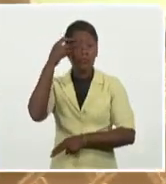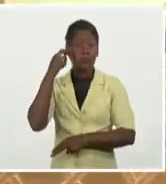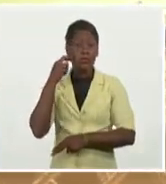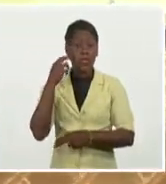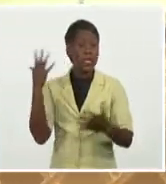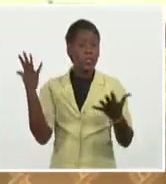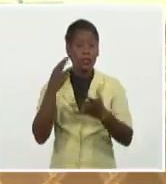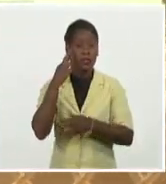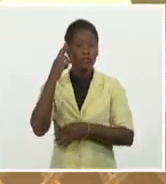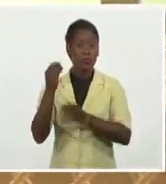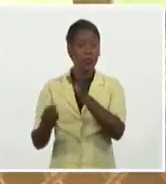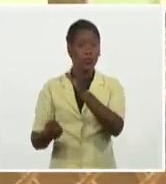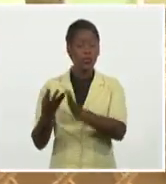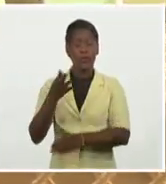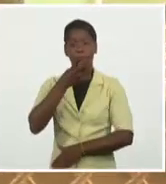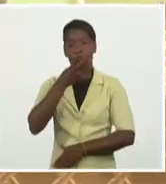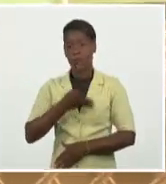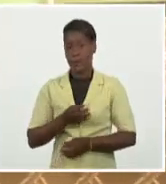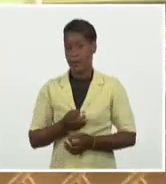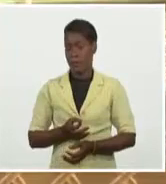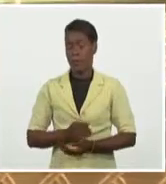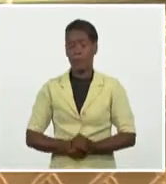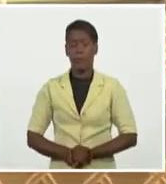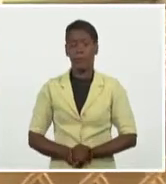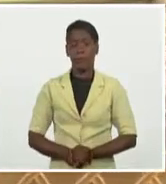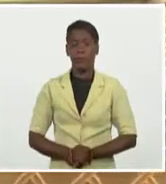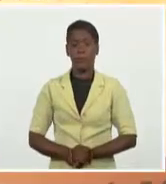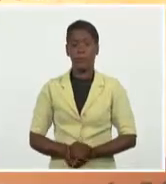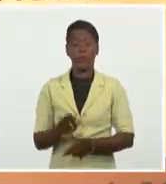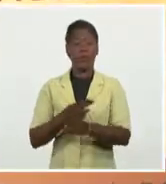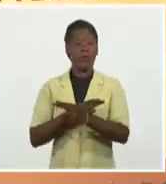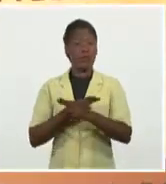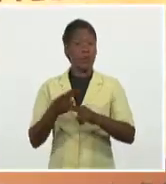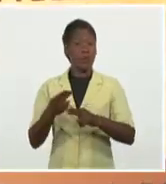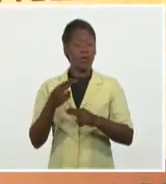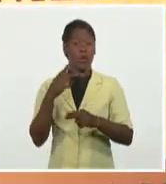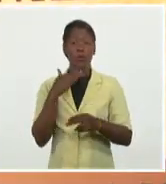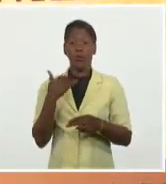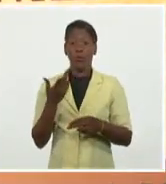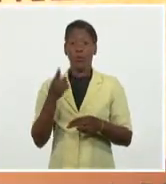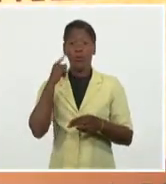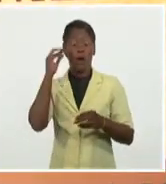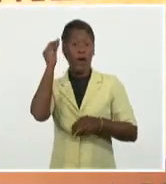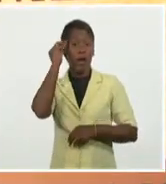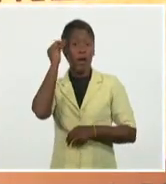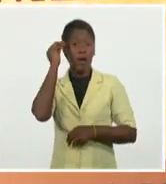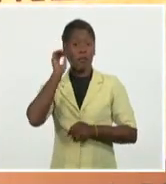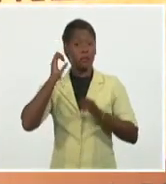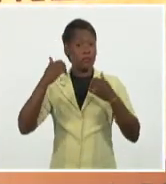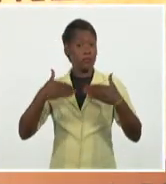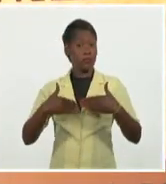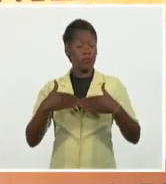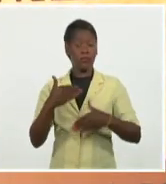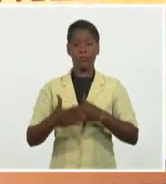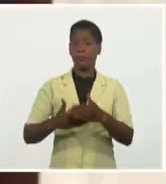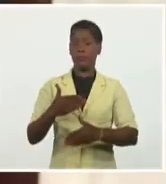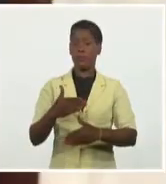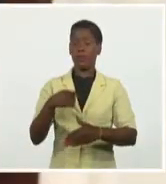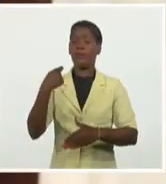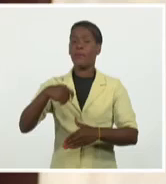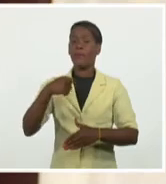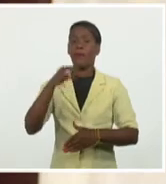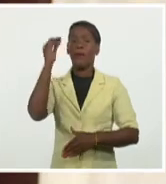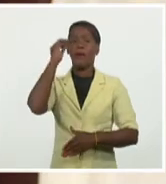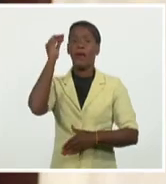Castro Ruz. La memoria de la actividad humana depende de la enseñanza de la historia. La evolución de la civilización y